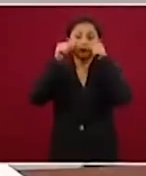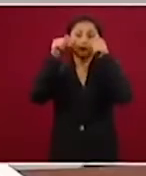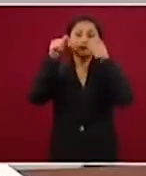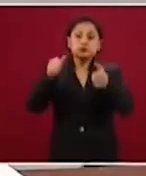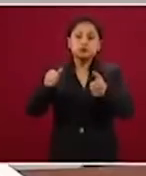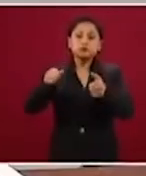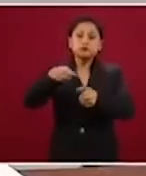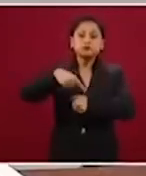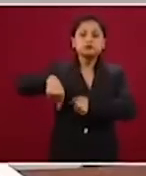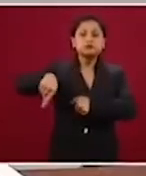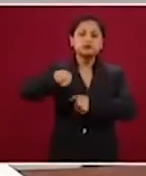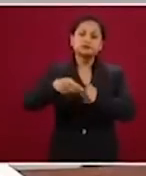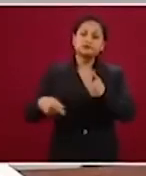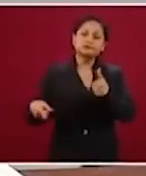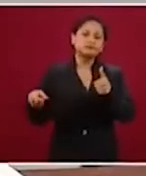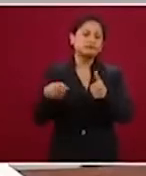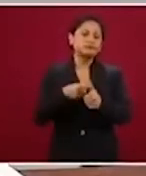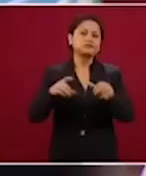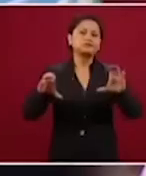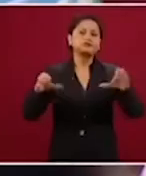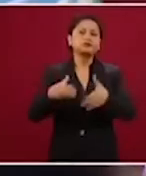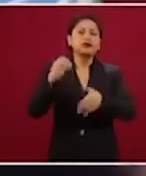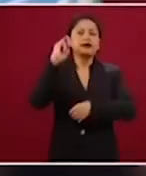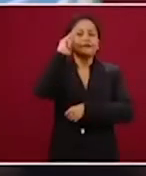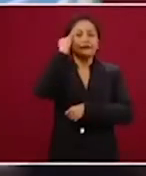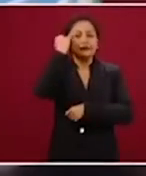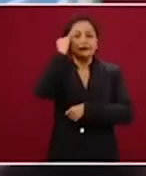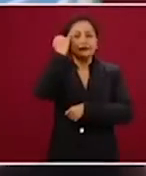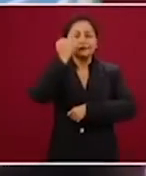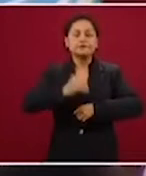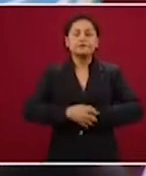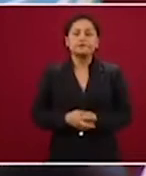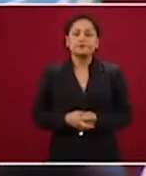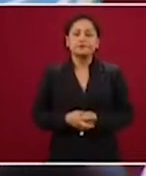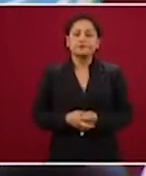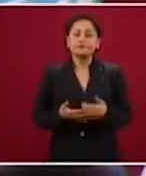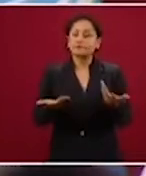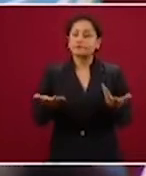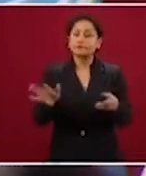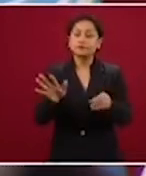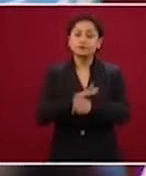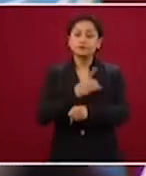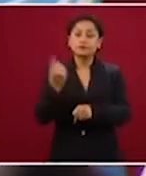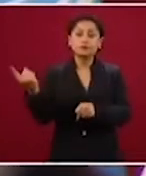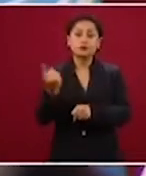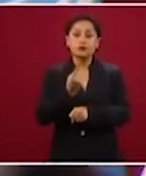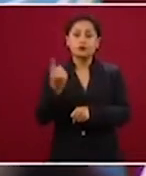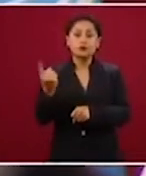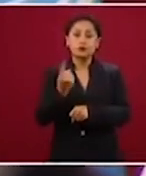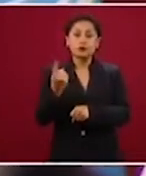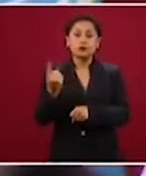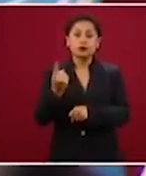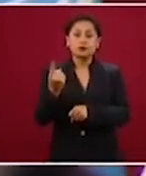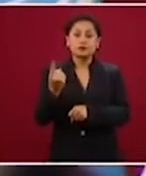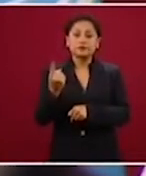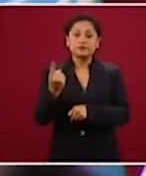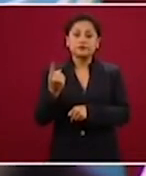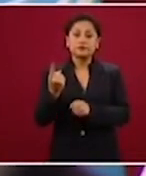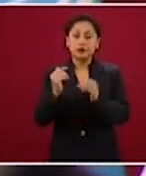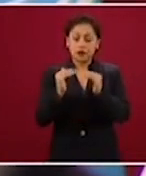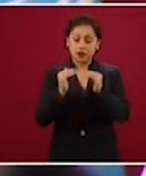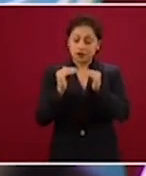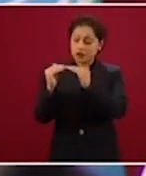a los pueblos indígenas de méxico porque no puede haber trato igual entre